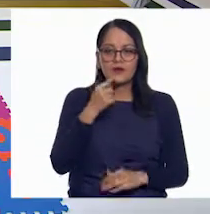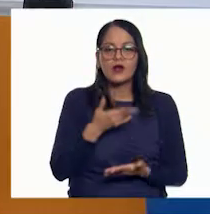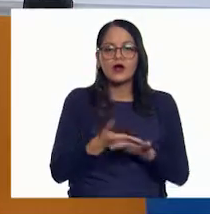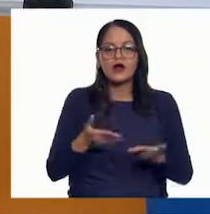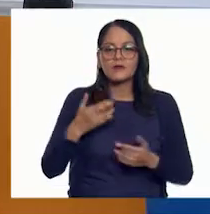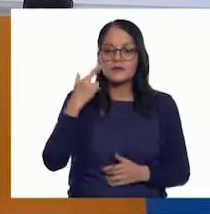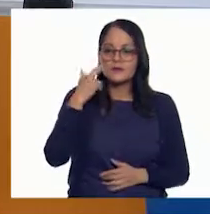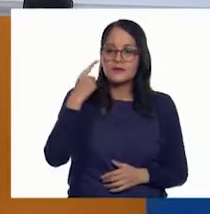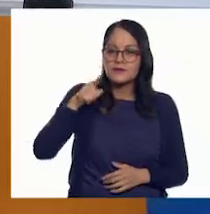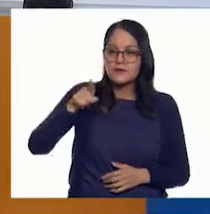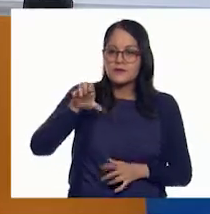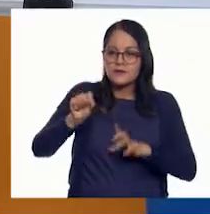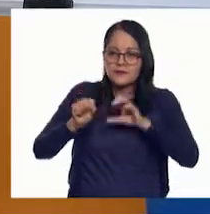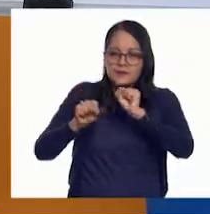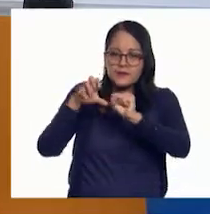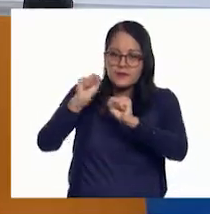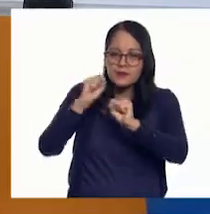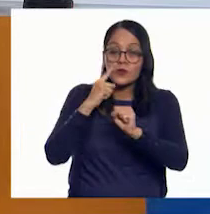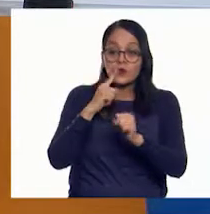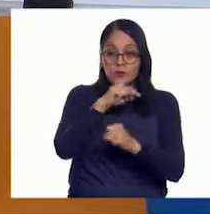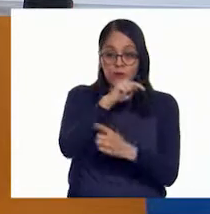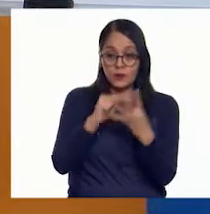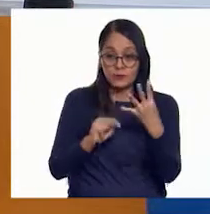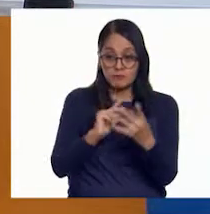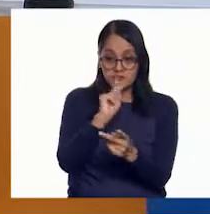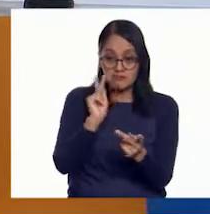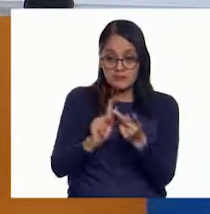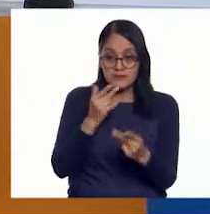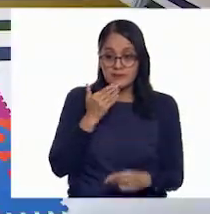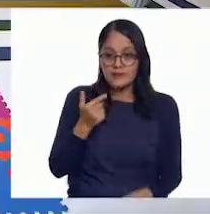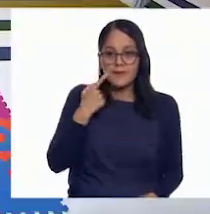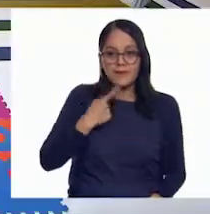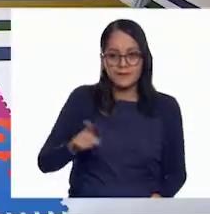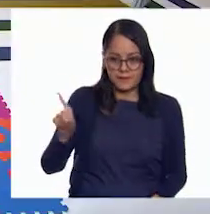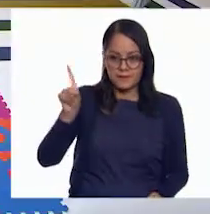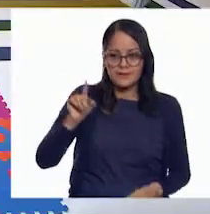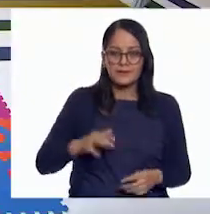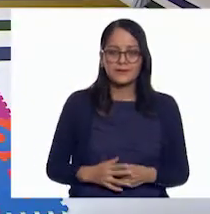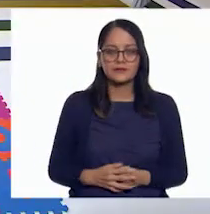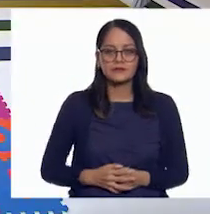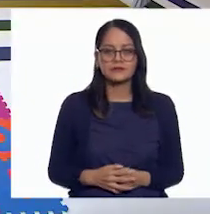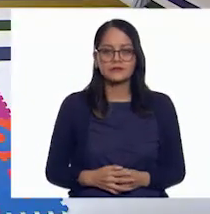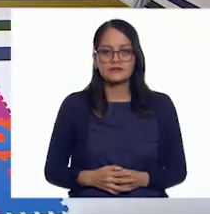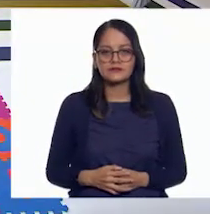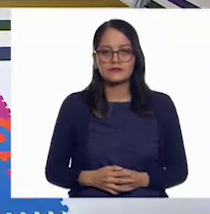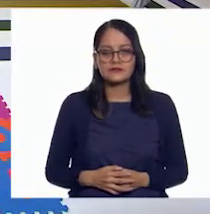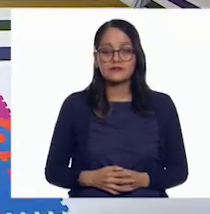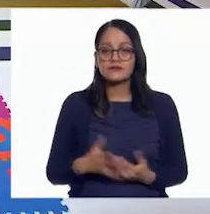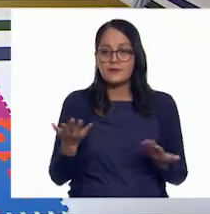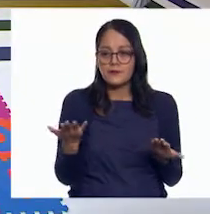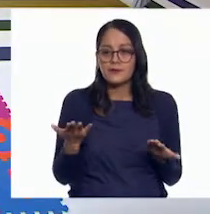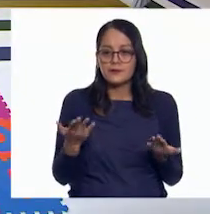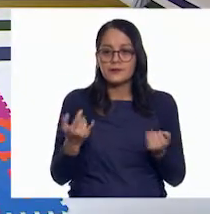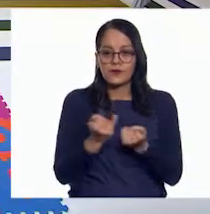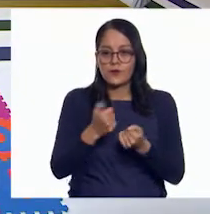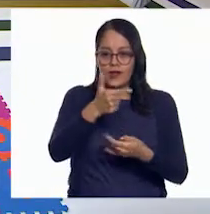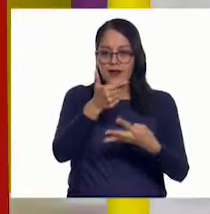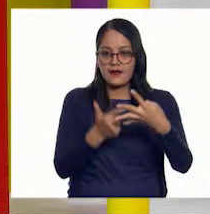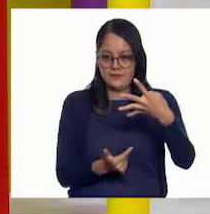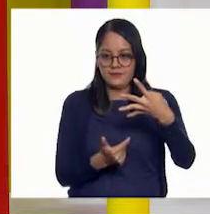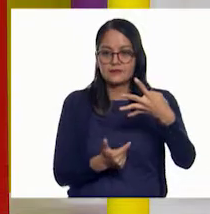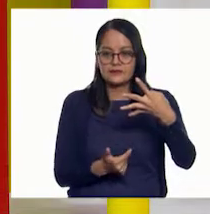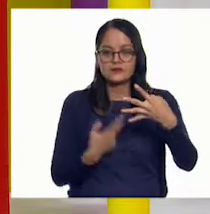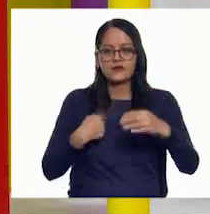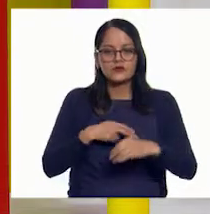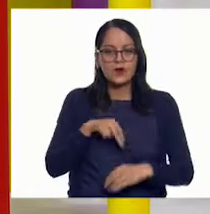receta y vas checando si tiene todos los puntos a considerar, ¿eh? Sí, a ver, veamos. Ok, a ver. Entonces, de acuerdo con esta lista,